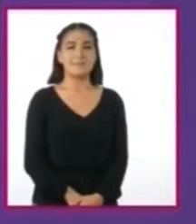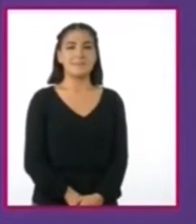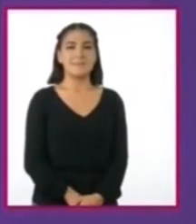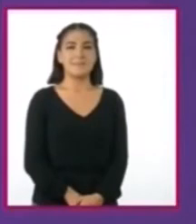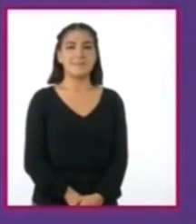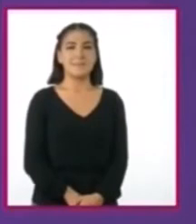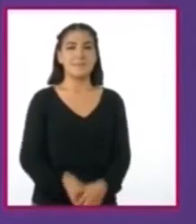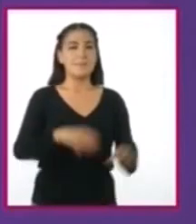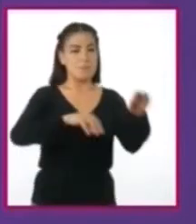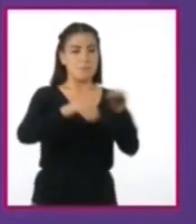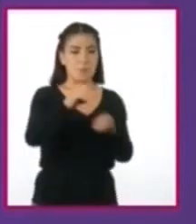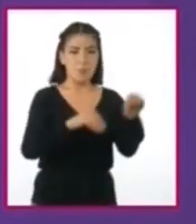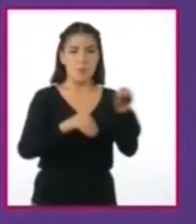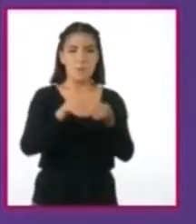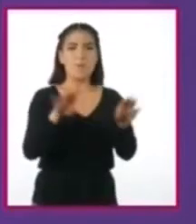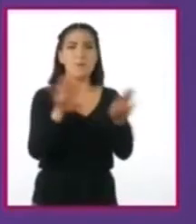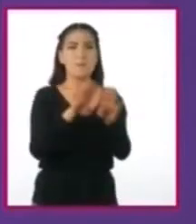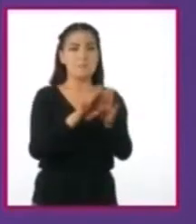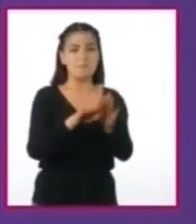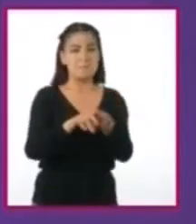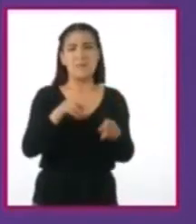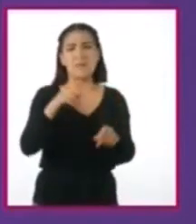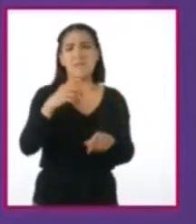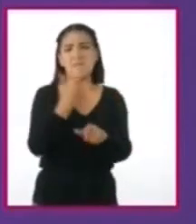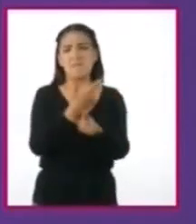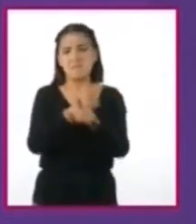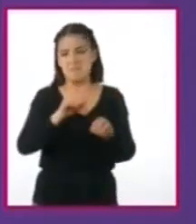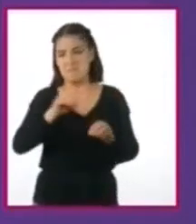y lo movemos en cualquier dirección,